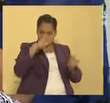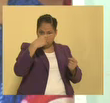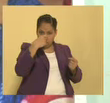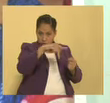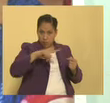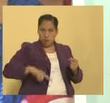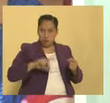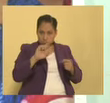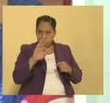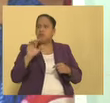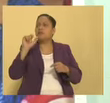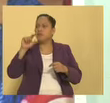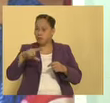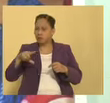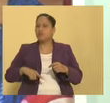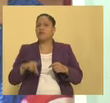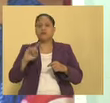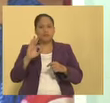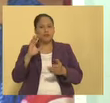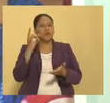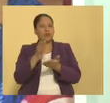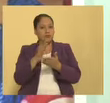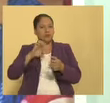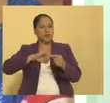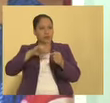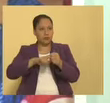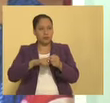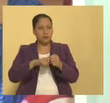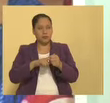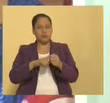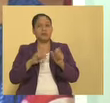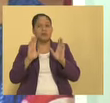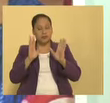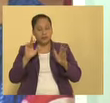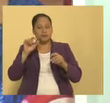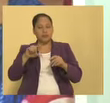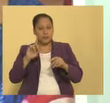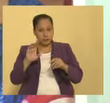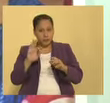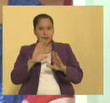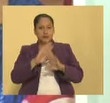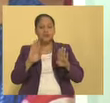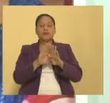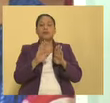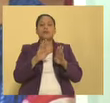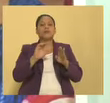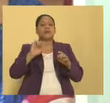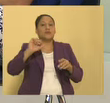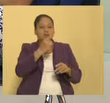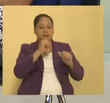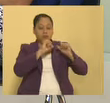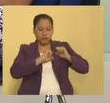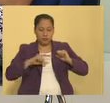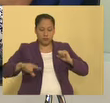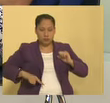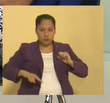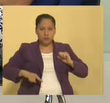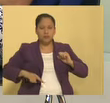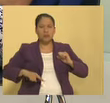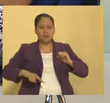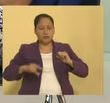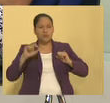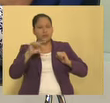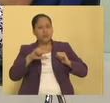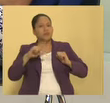Federal. Excelente. Así es. Es algo importante. Y demás establecimientos de asistencia social, ya lo habíamos dicho, en el DF, en donde intervenga cualquier autoridad pública